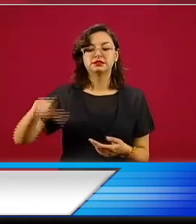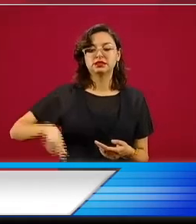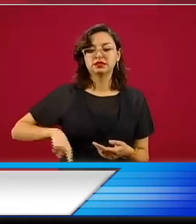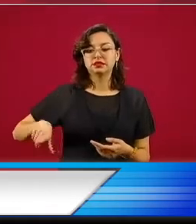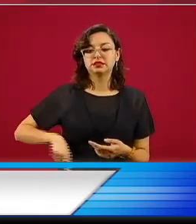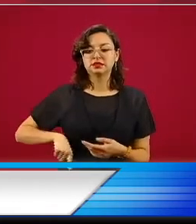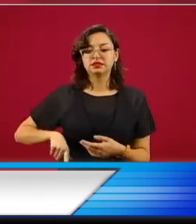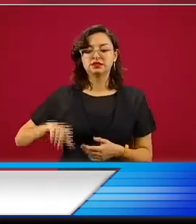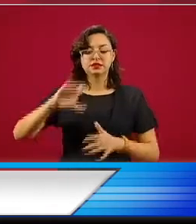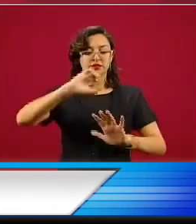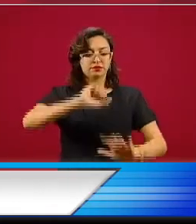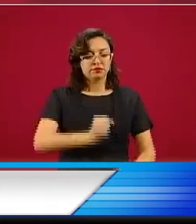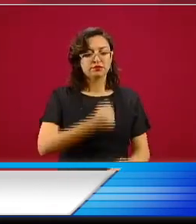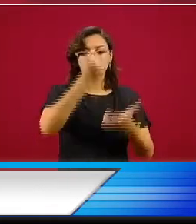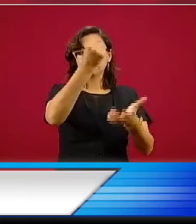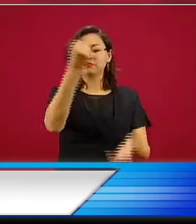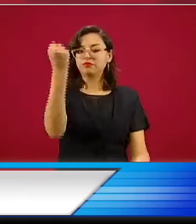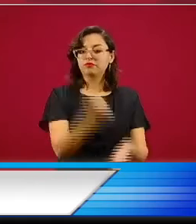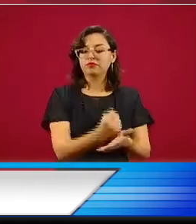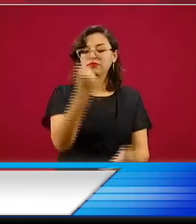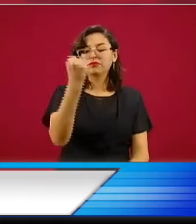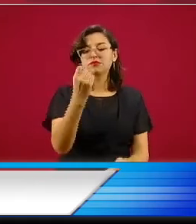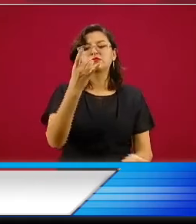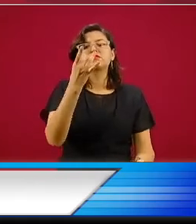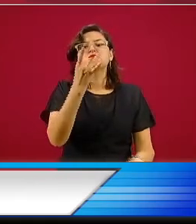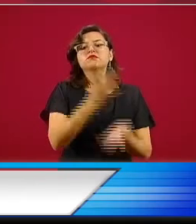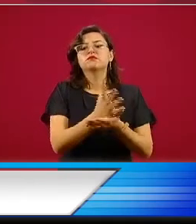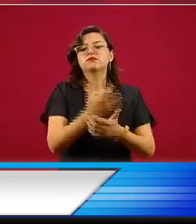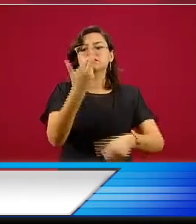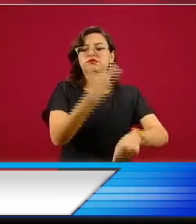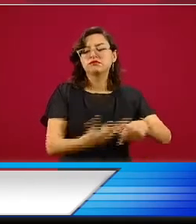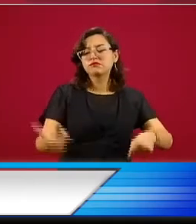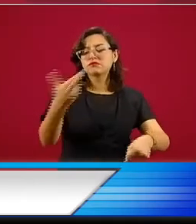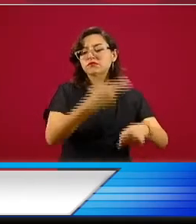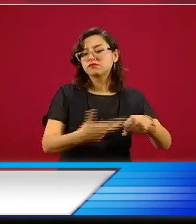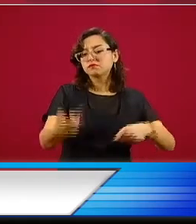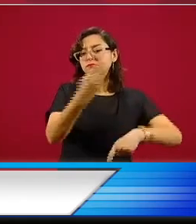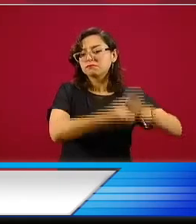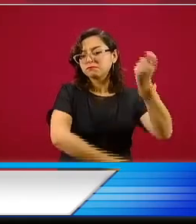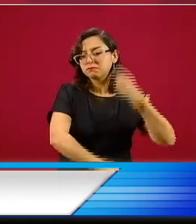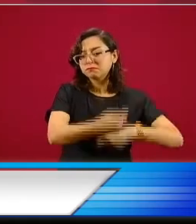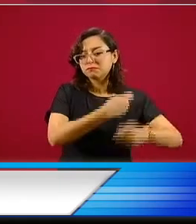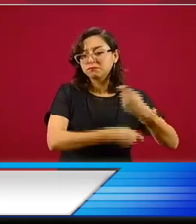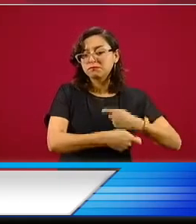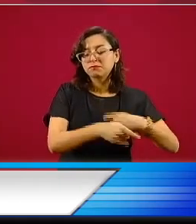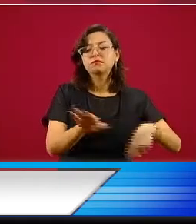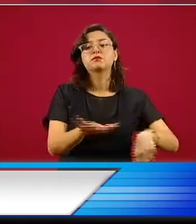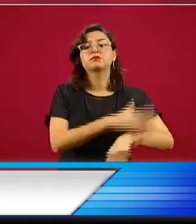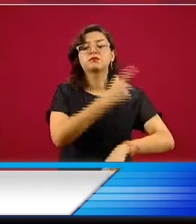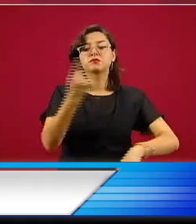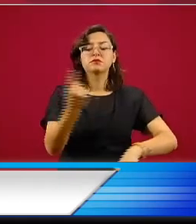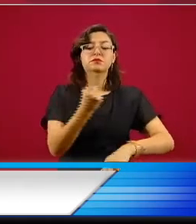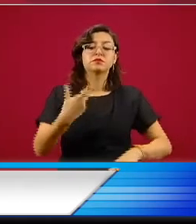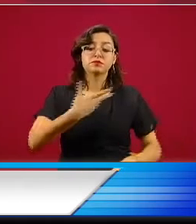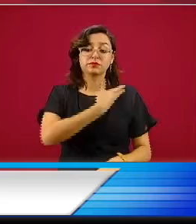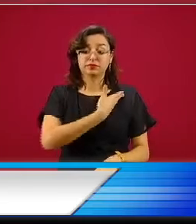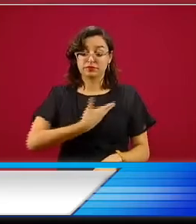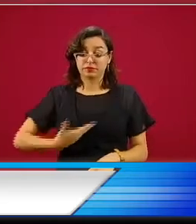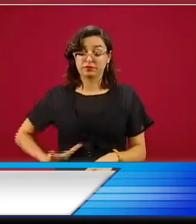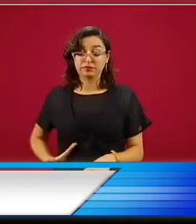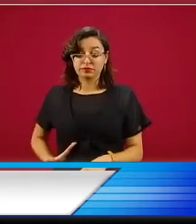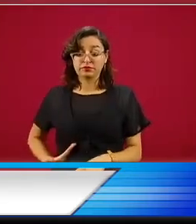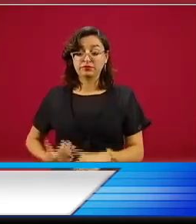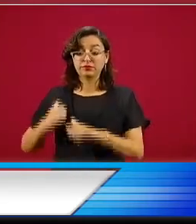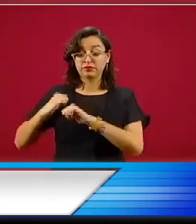situación de la pandemia por el COVID-19 en México. Existe la posibilidad de regresar a las actividades y a la normalidad de manera